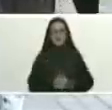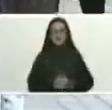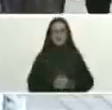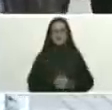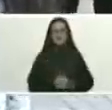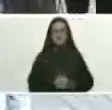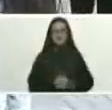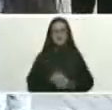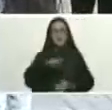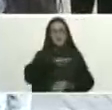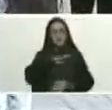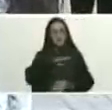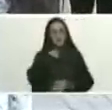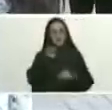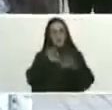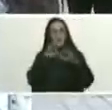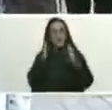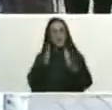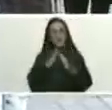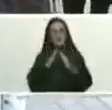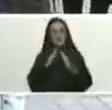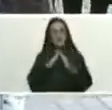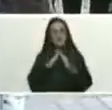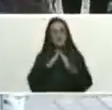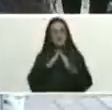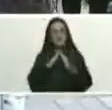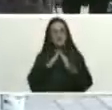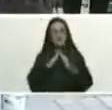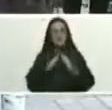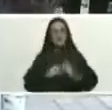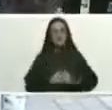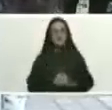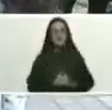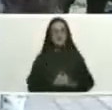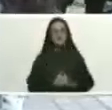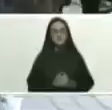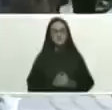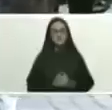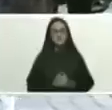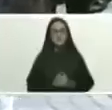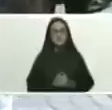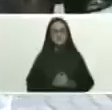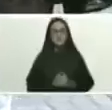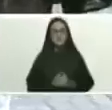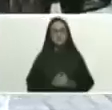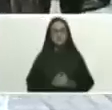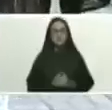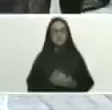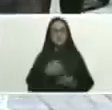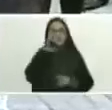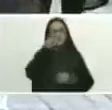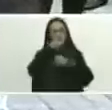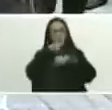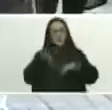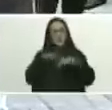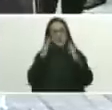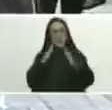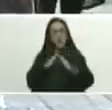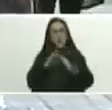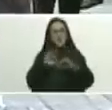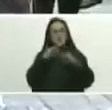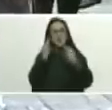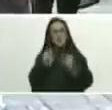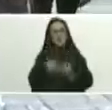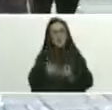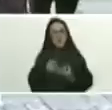de su hogar. Primero para Francesca, que Dios les bendiga el hogar, a la familia, que Dios